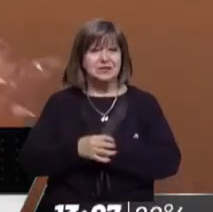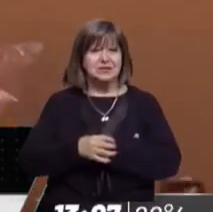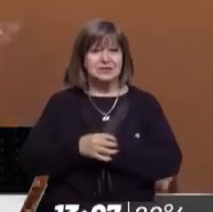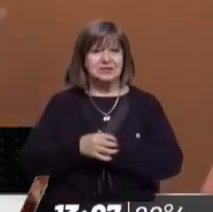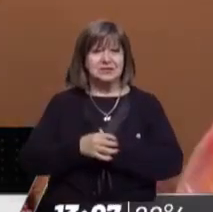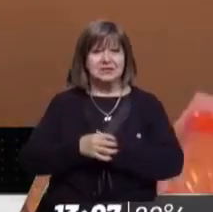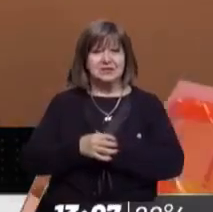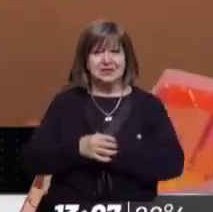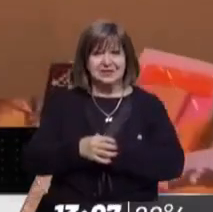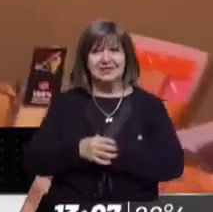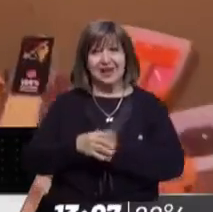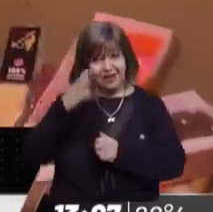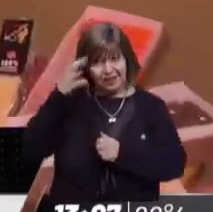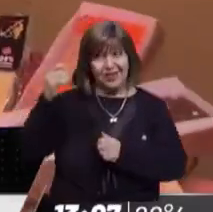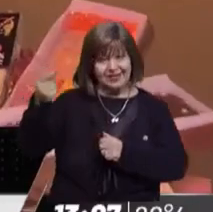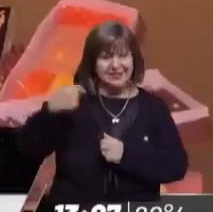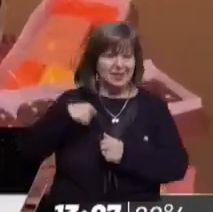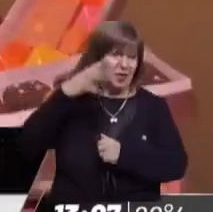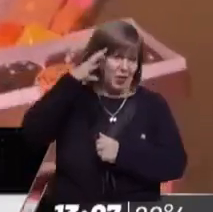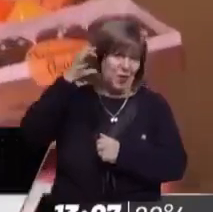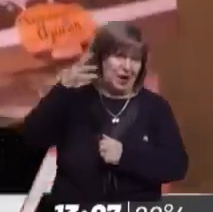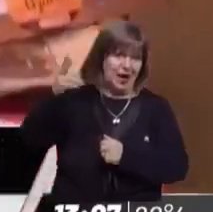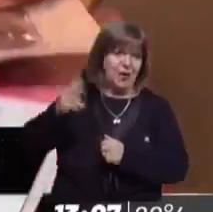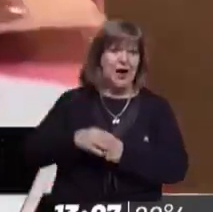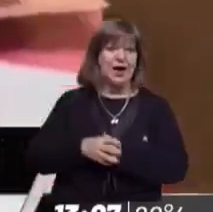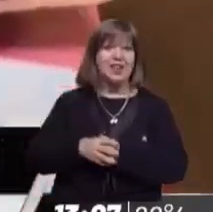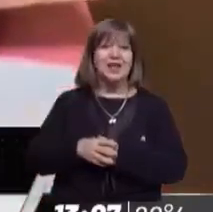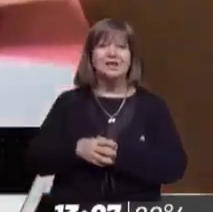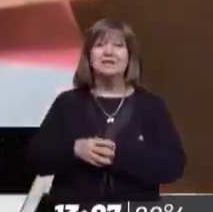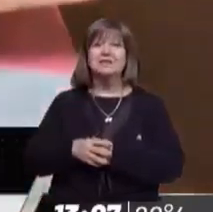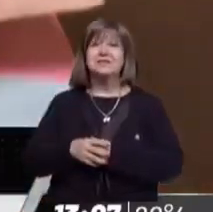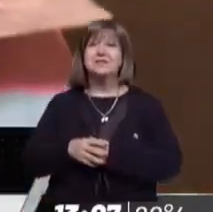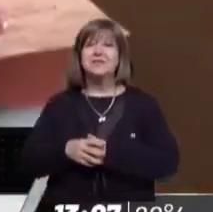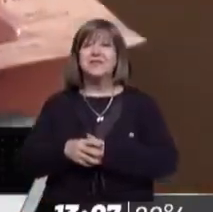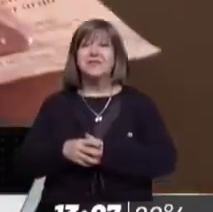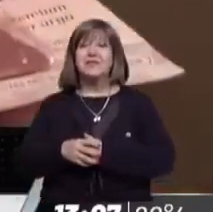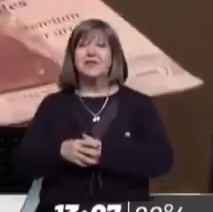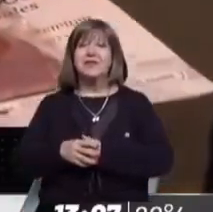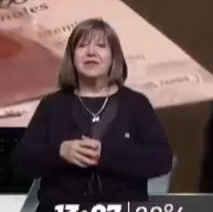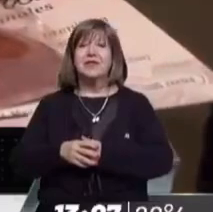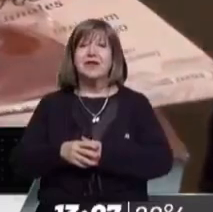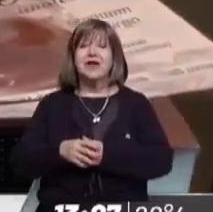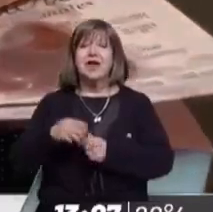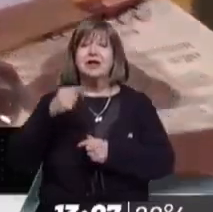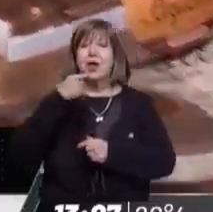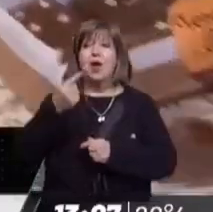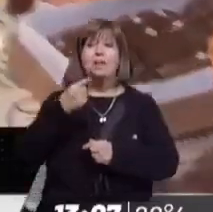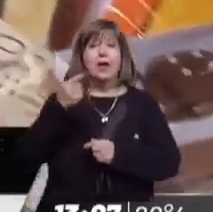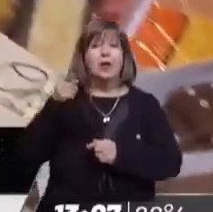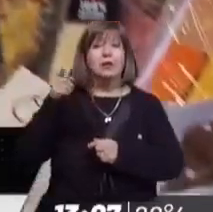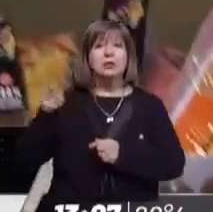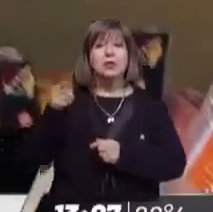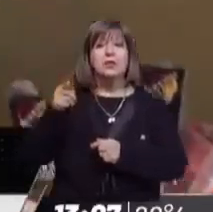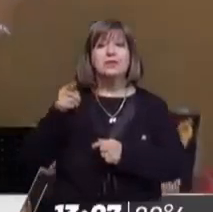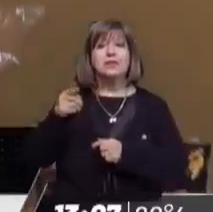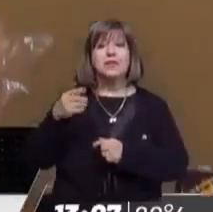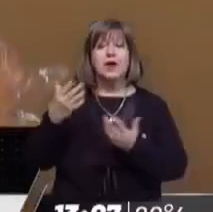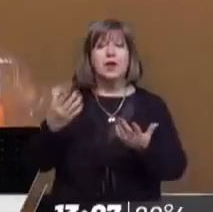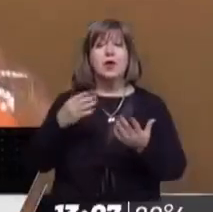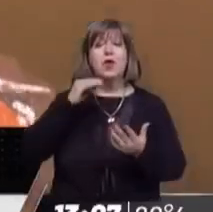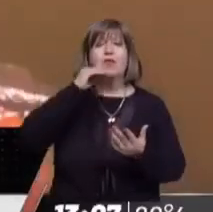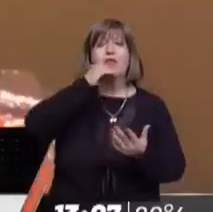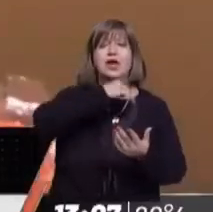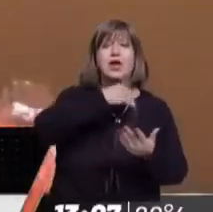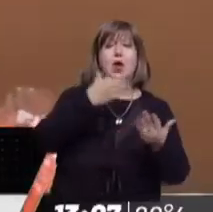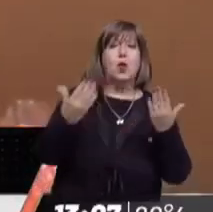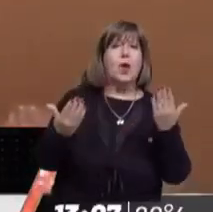delantal. ¿Te acordás? Sí. Viviana, estoy haciendo dieta y estoy comiendo mucho chocolate, cosa que no está tan bien. Pregunta el Sergio, ¿chocolate blanco con vino blanco,